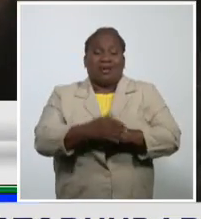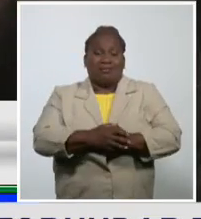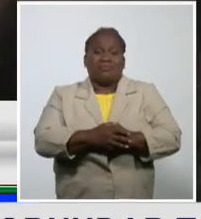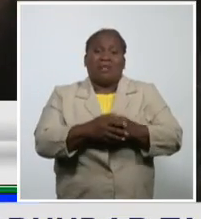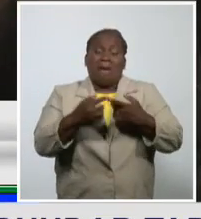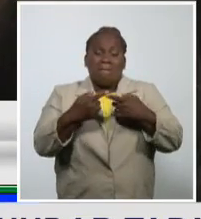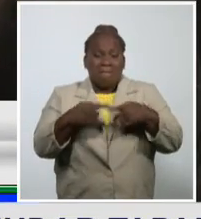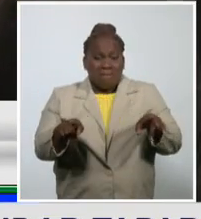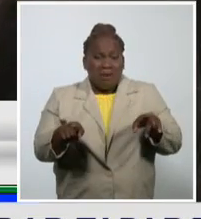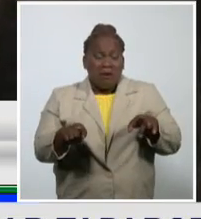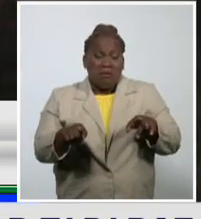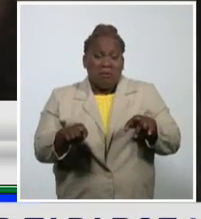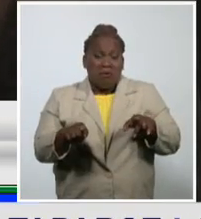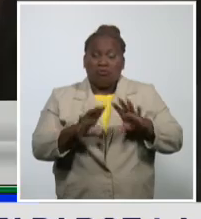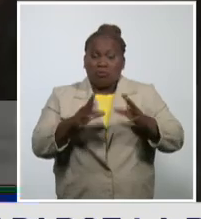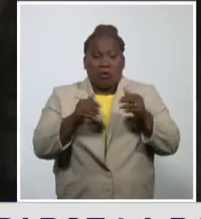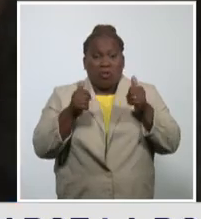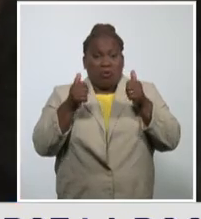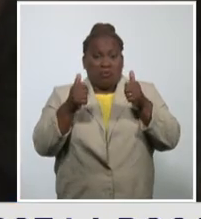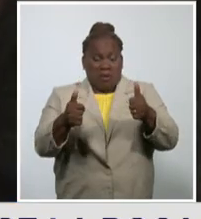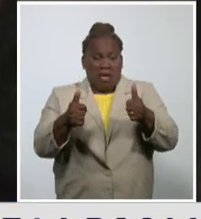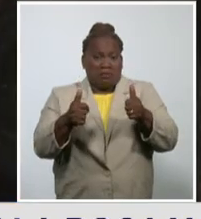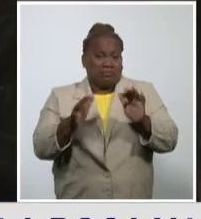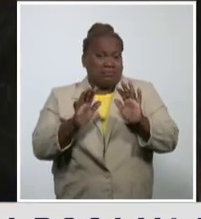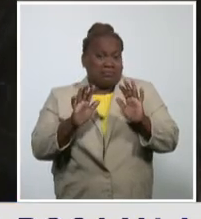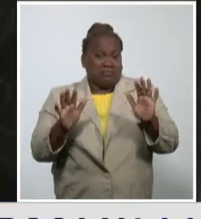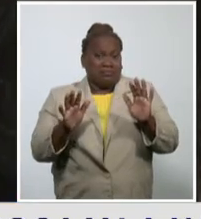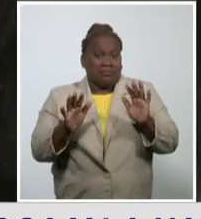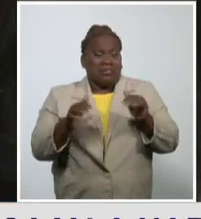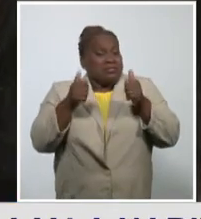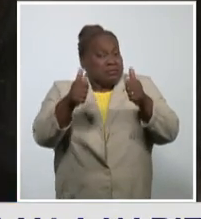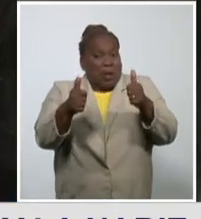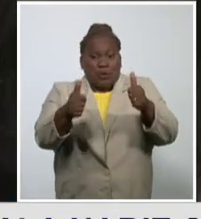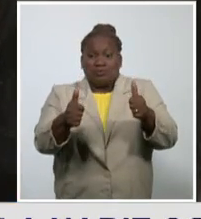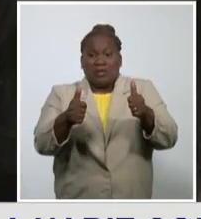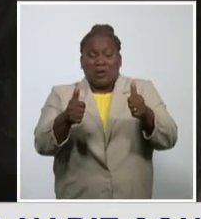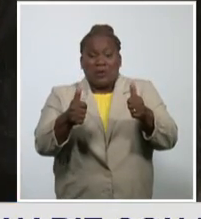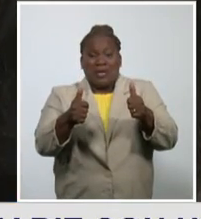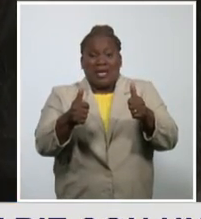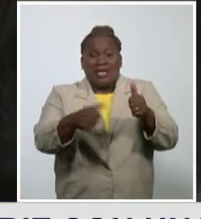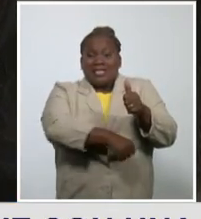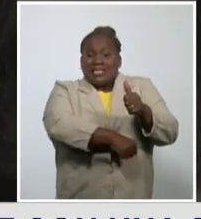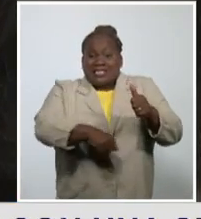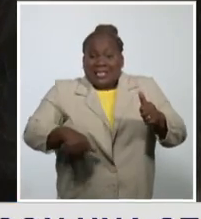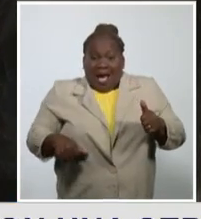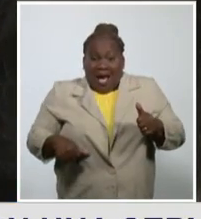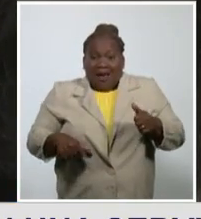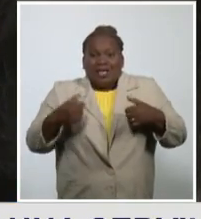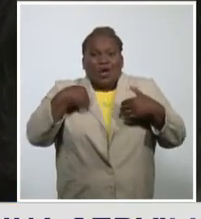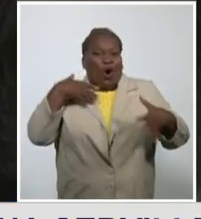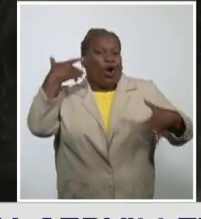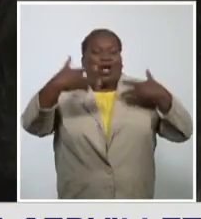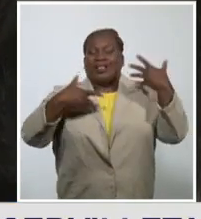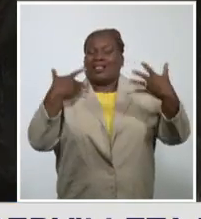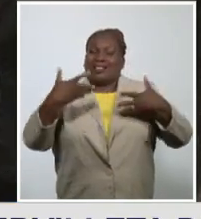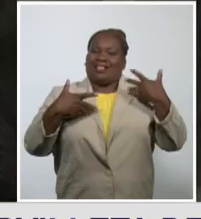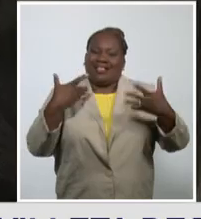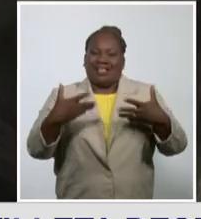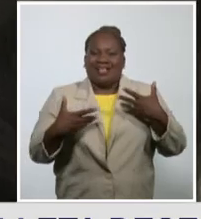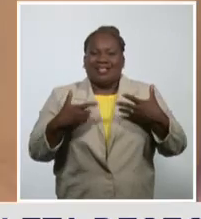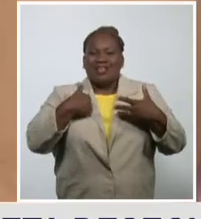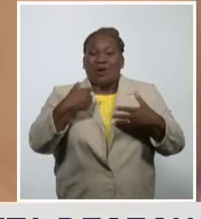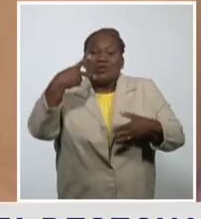todos los contratiempos, salió bien toda la cesárea. Estoy contenta por haber tenido mi